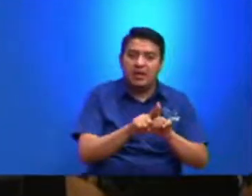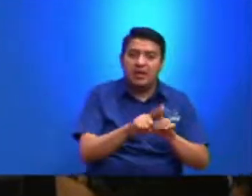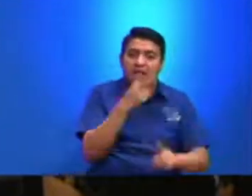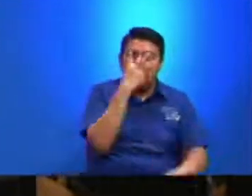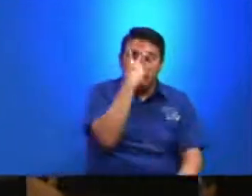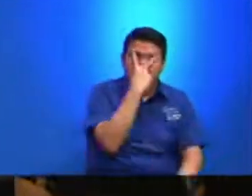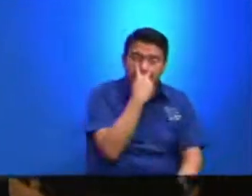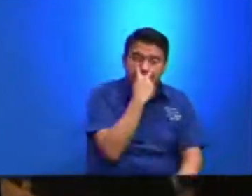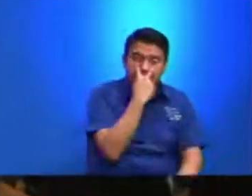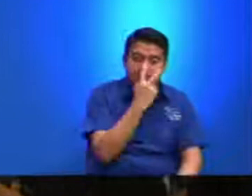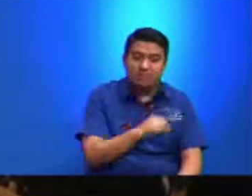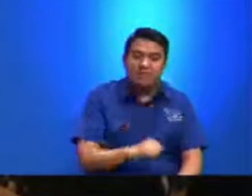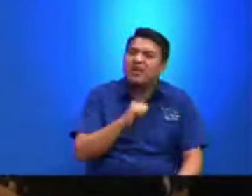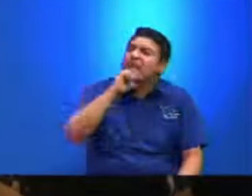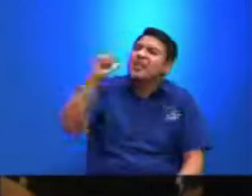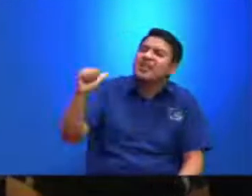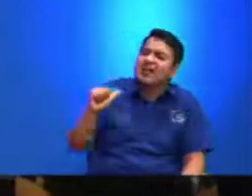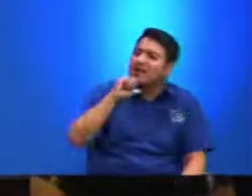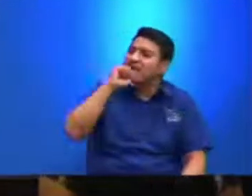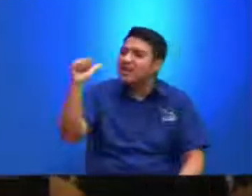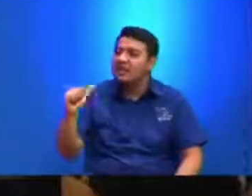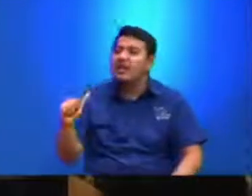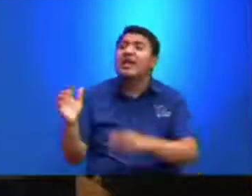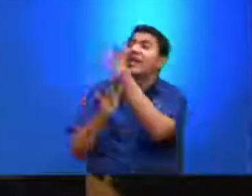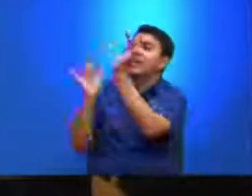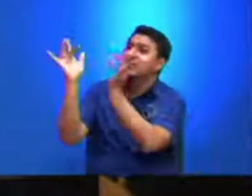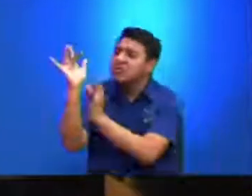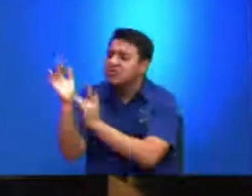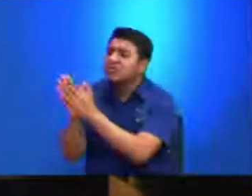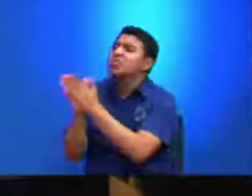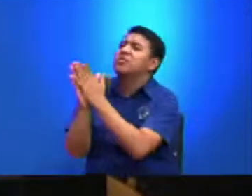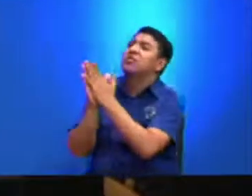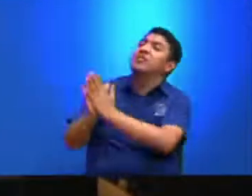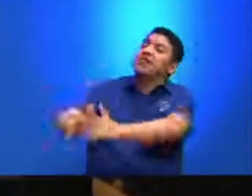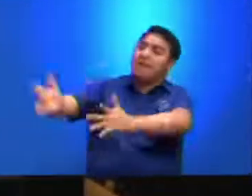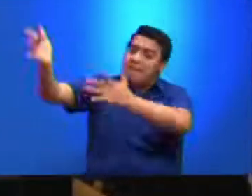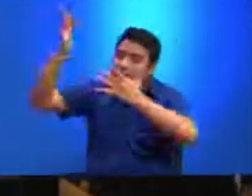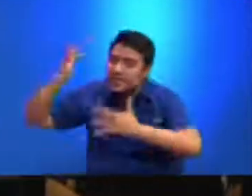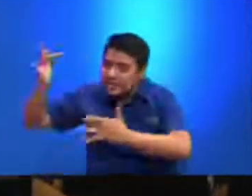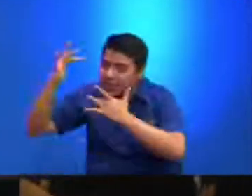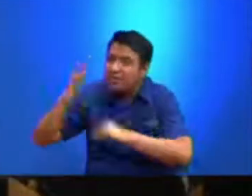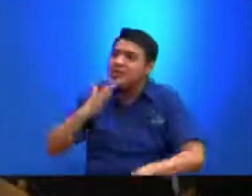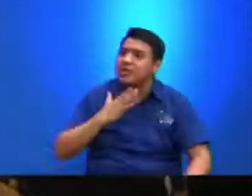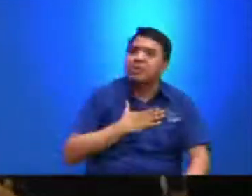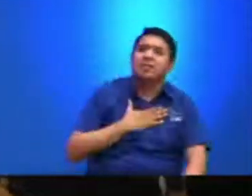clamaba. Jesús, Hijo de David, ten misericordia de mí.